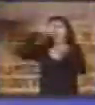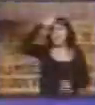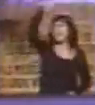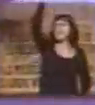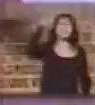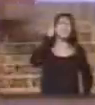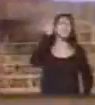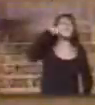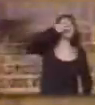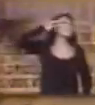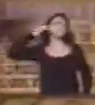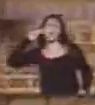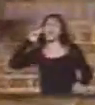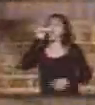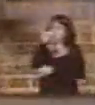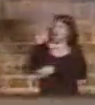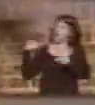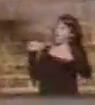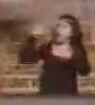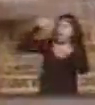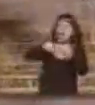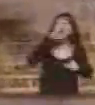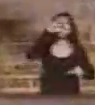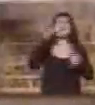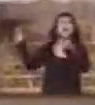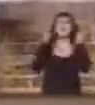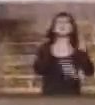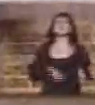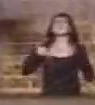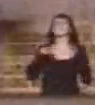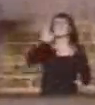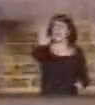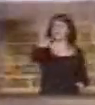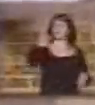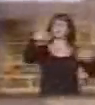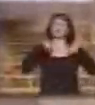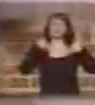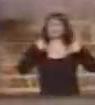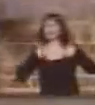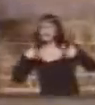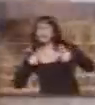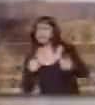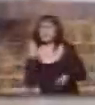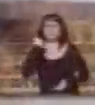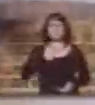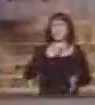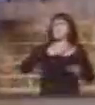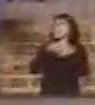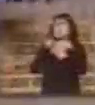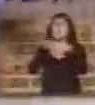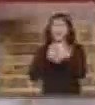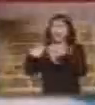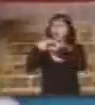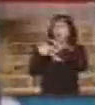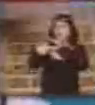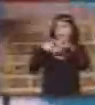otra siempre estuvieron. Cuando Franco sufría, vivían amenazados,